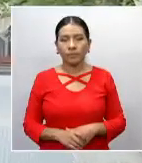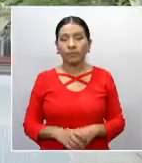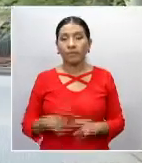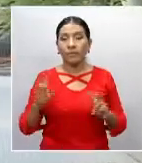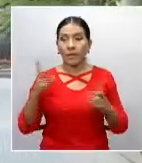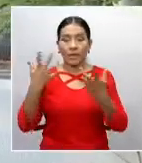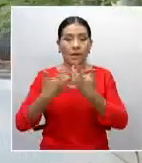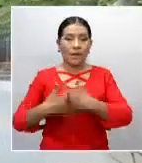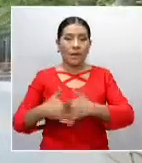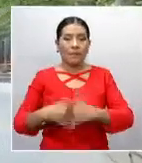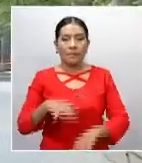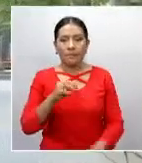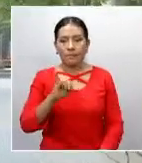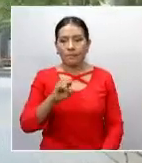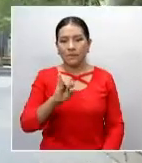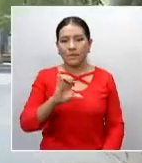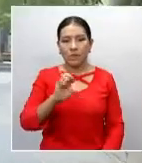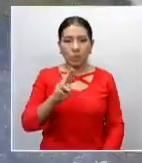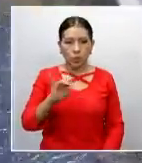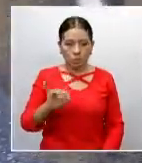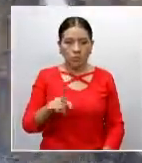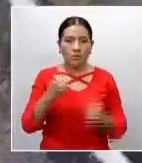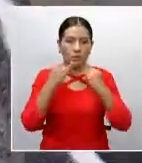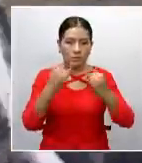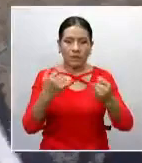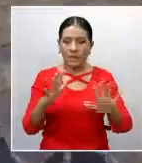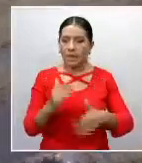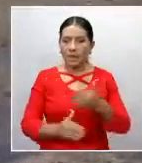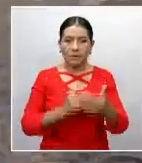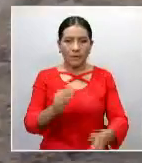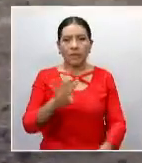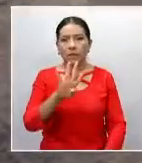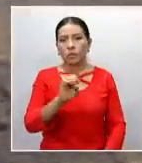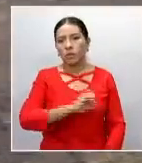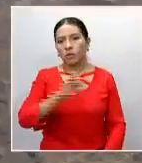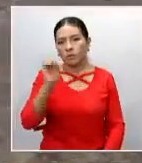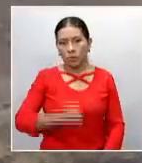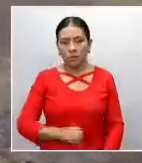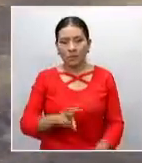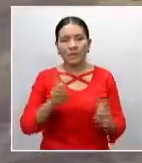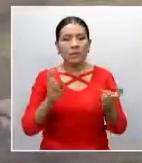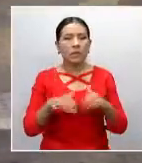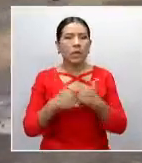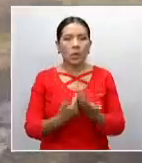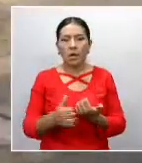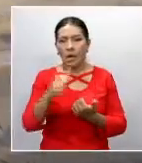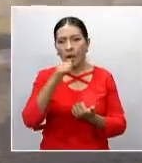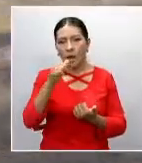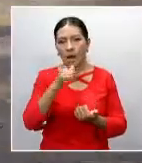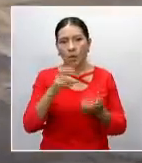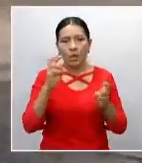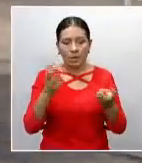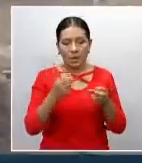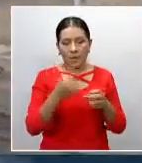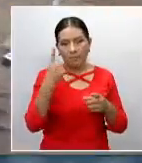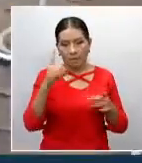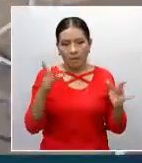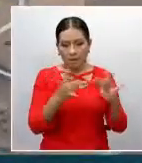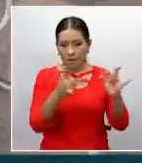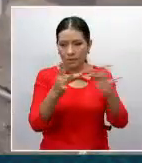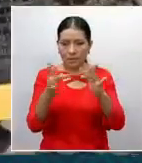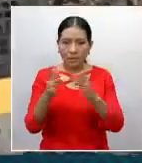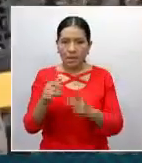La empresa Misikuni informó que hay un avance del 40% en la red alternativa para agua potable en el Distrito 5